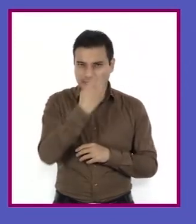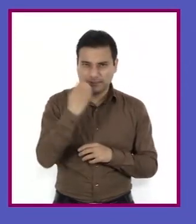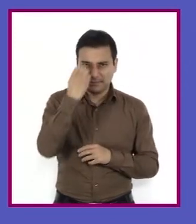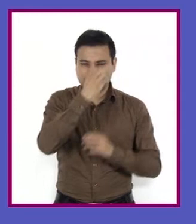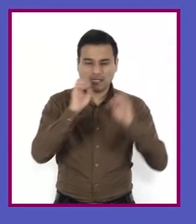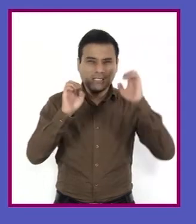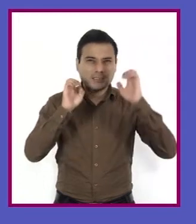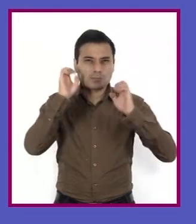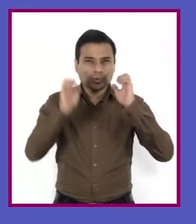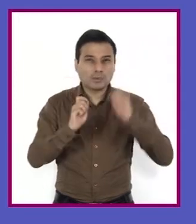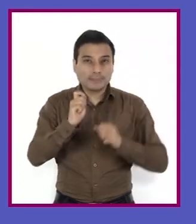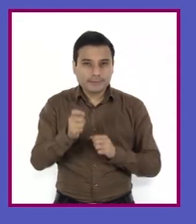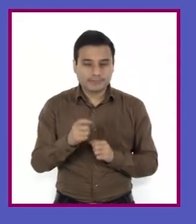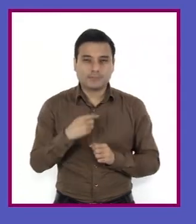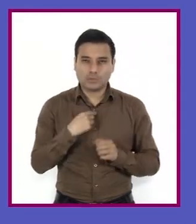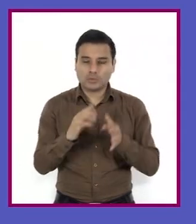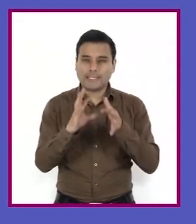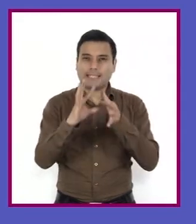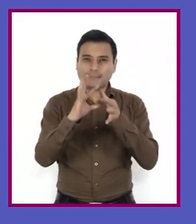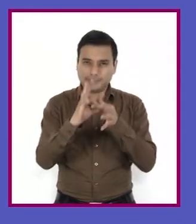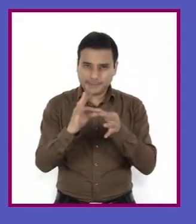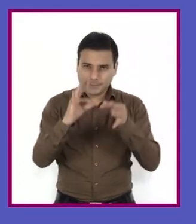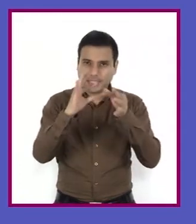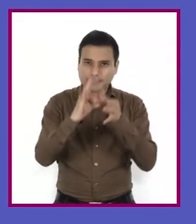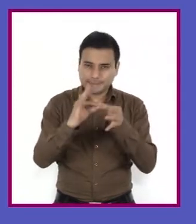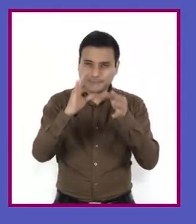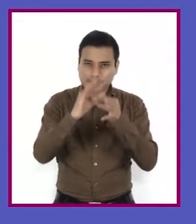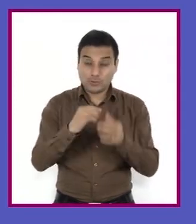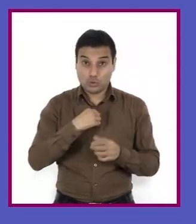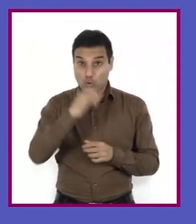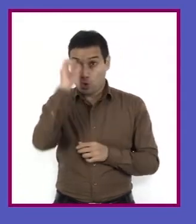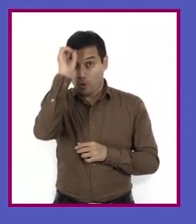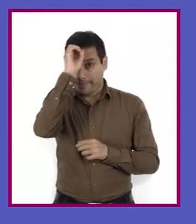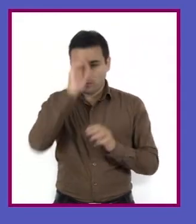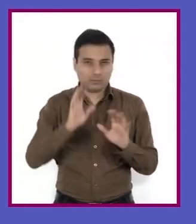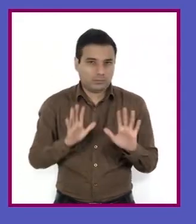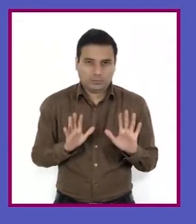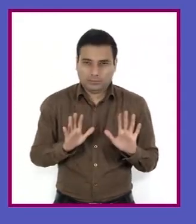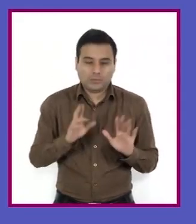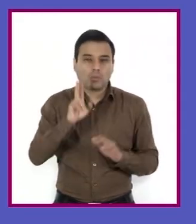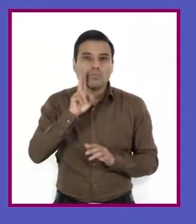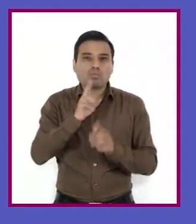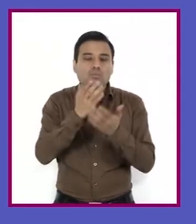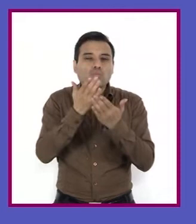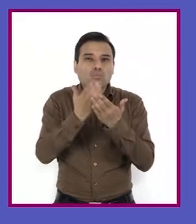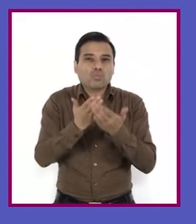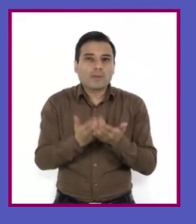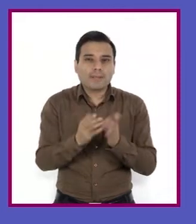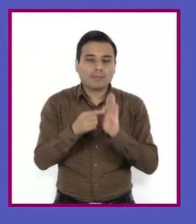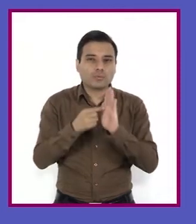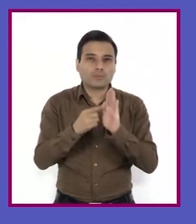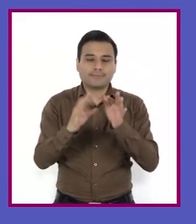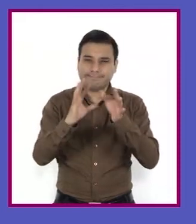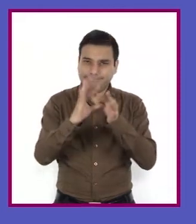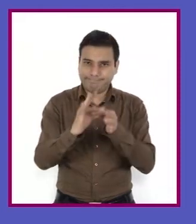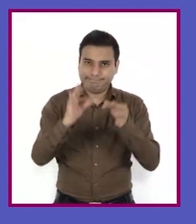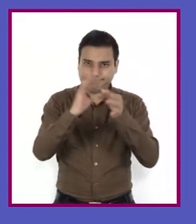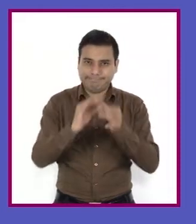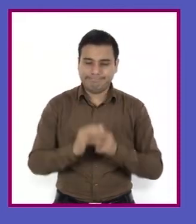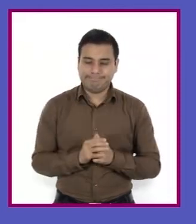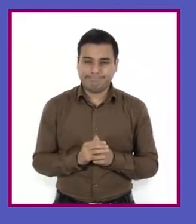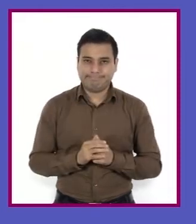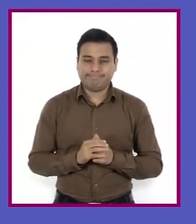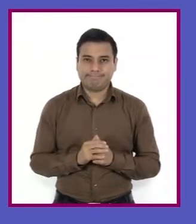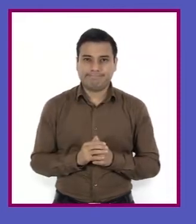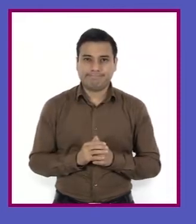explica algo con hechos, en lugar de usar la opinión, detallando cada característica para lograr la exposición de un